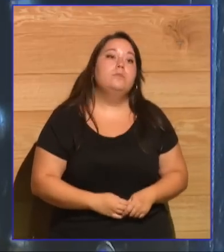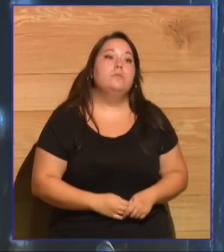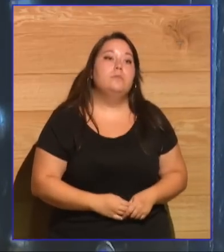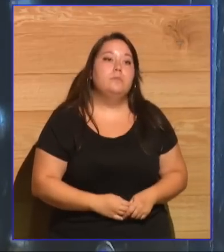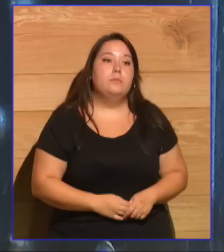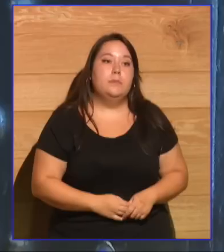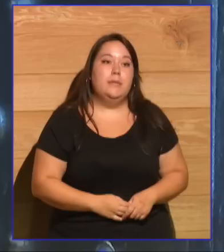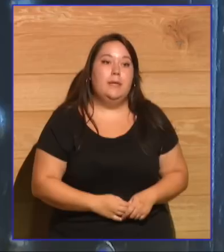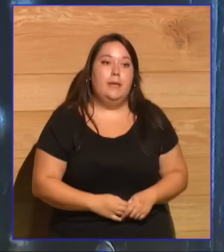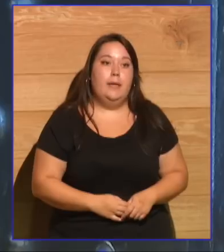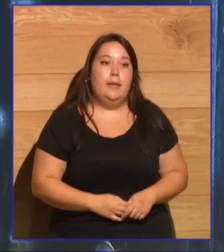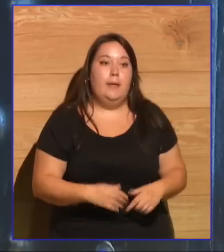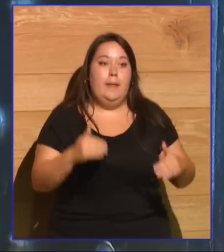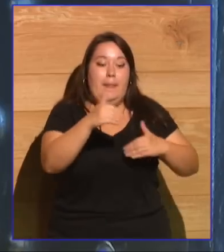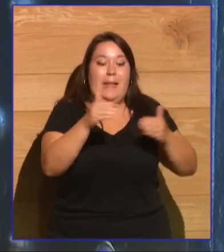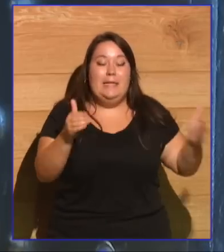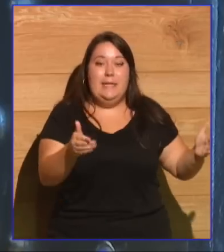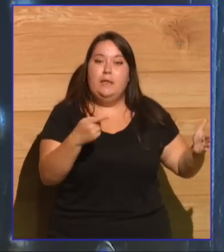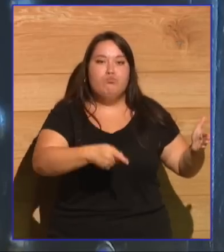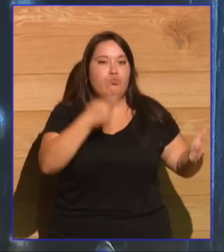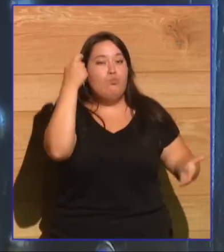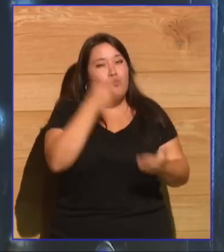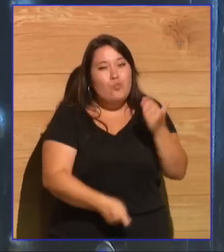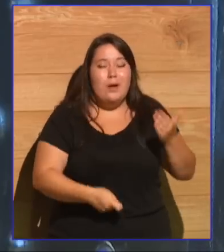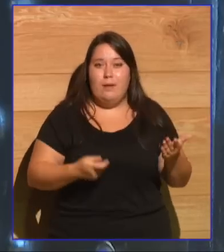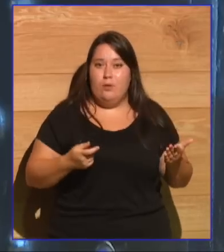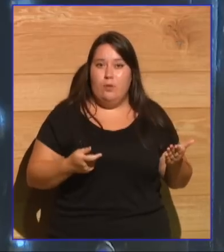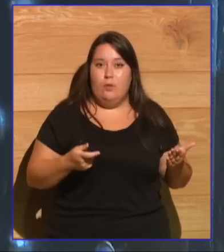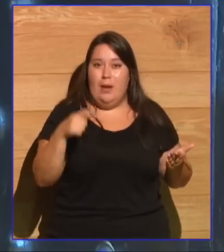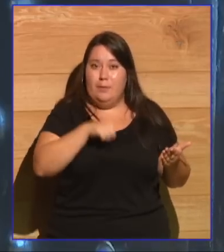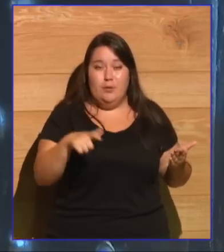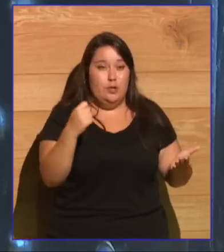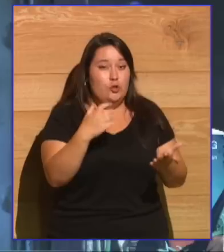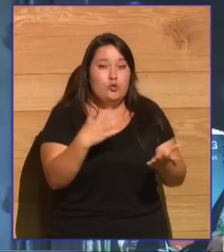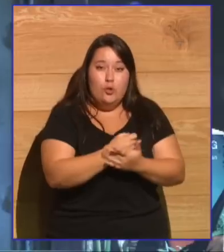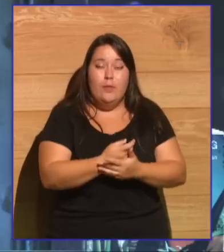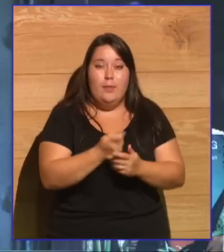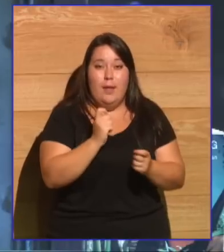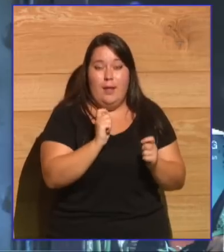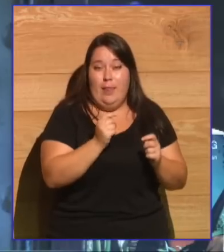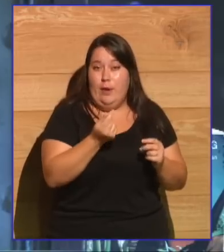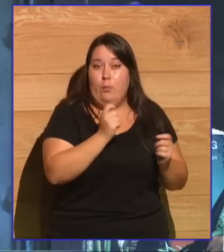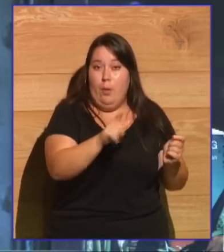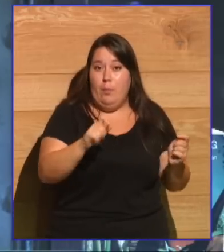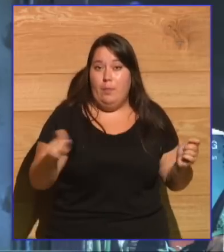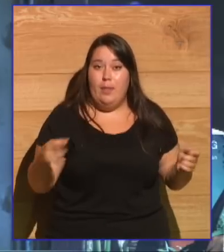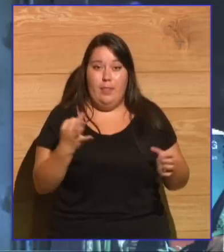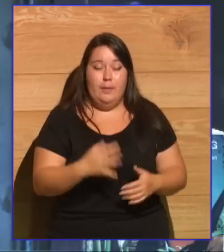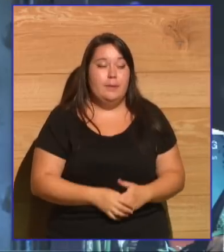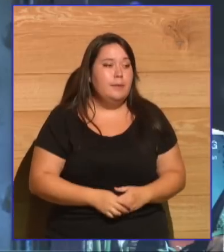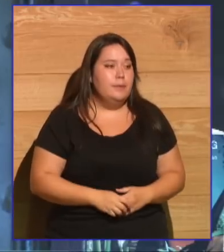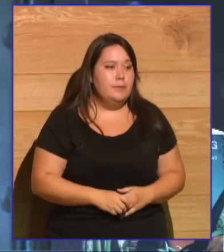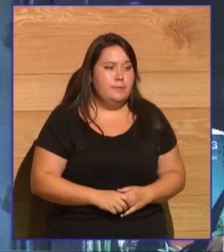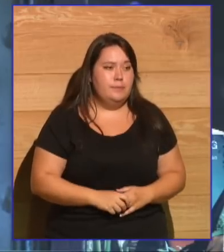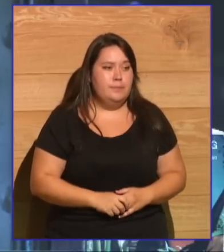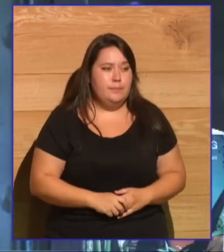muy caro los otros puestos rodrigo toda la gente está cobrando hizo toda la segunda unidad también the goonies si es normal lo que ocurre por